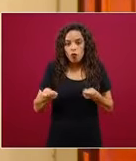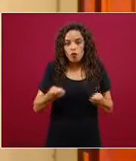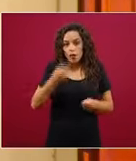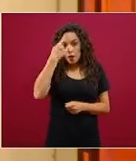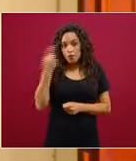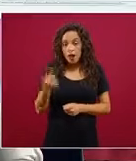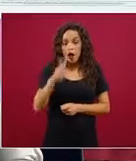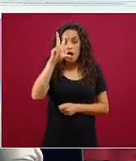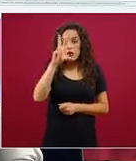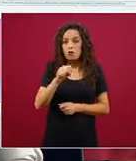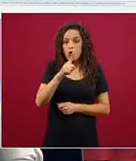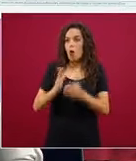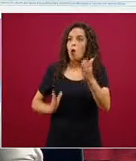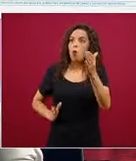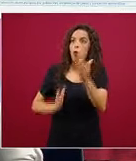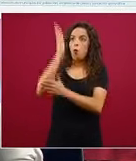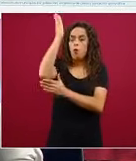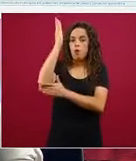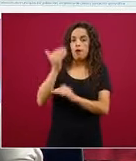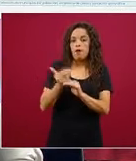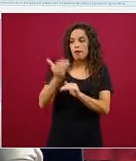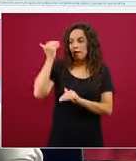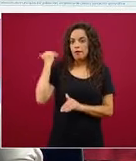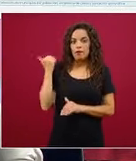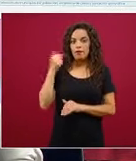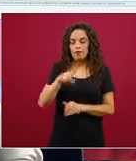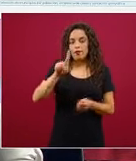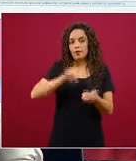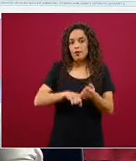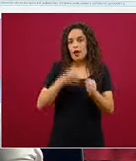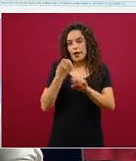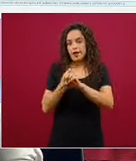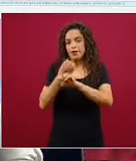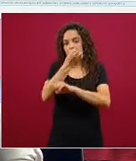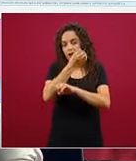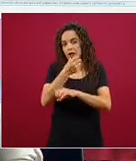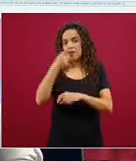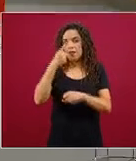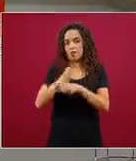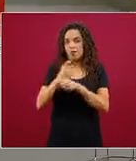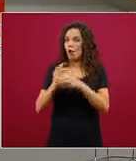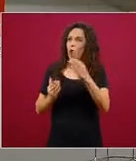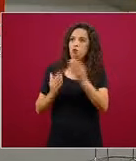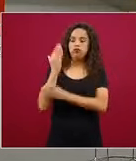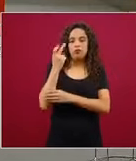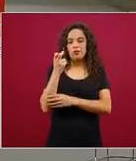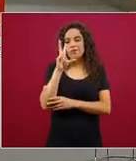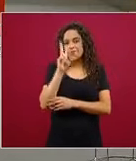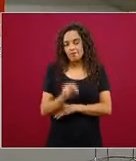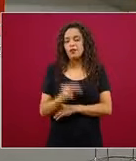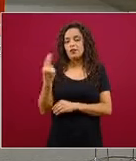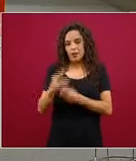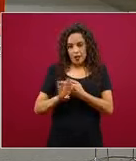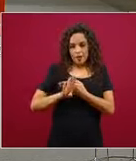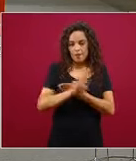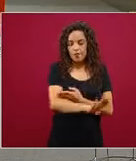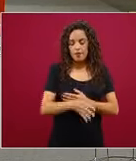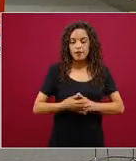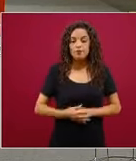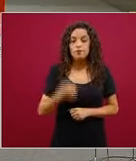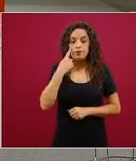el primer pico que en su momento ocurrió en una entidad federativa. Veamos la animación del mapa de municipios